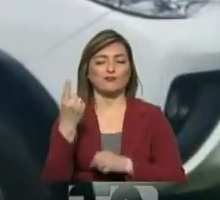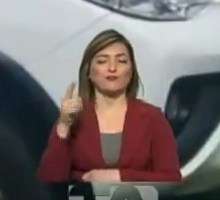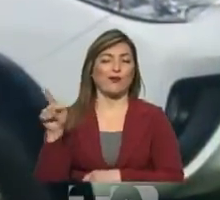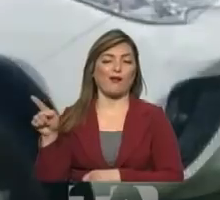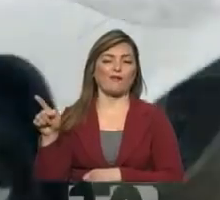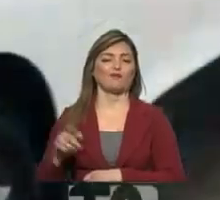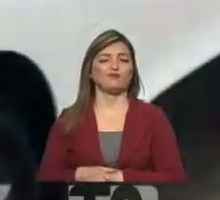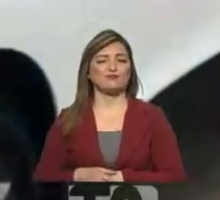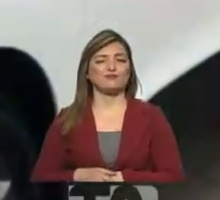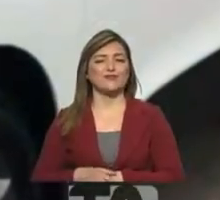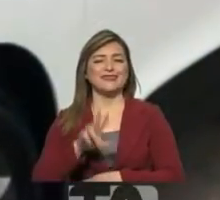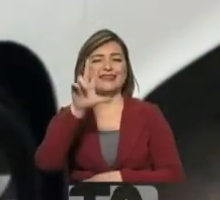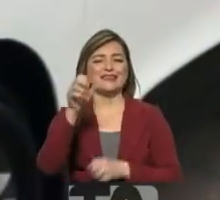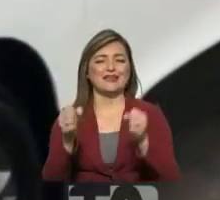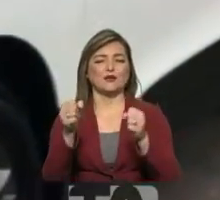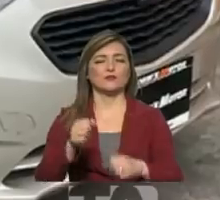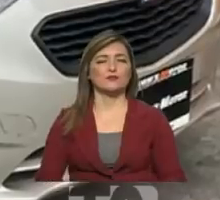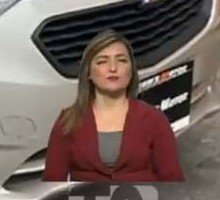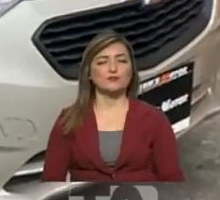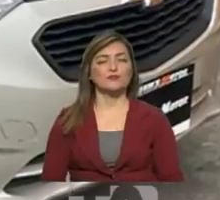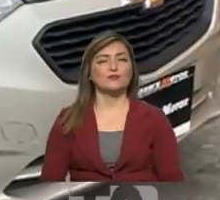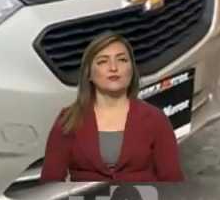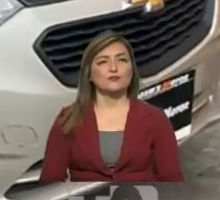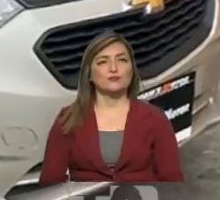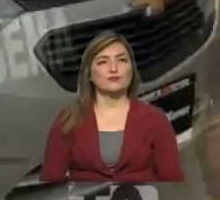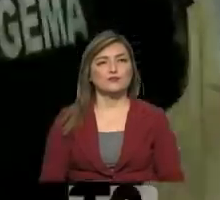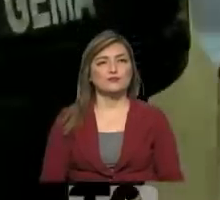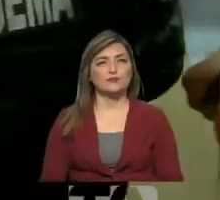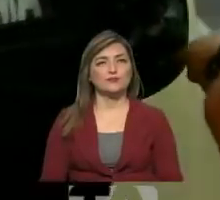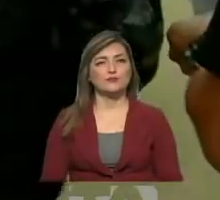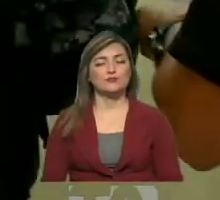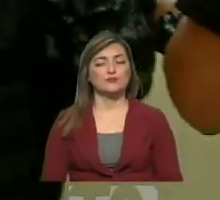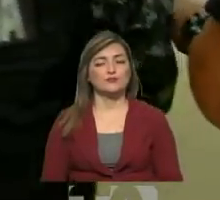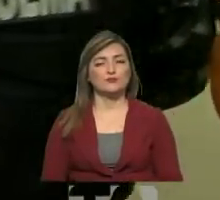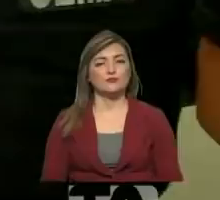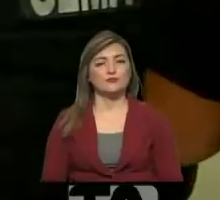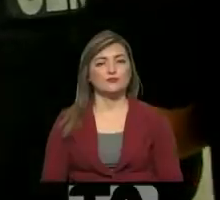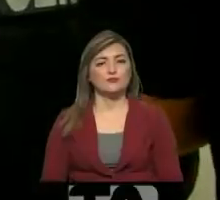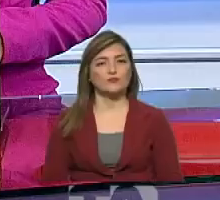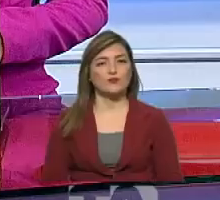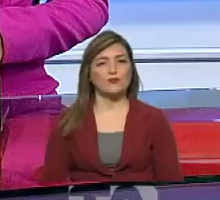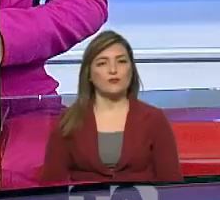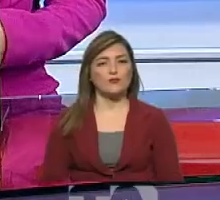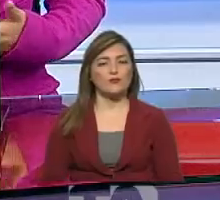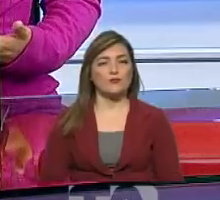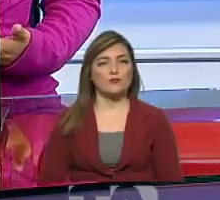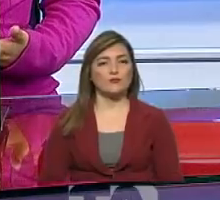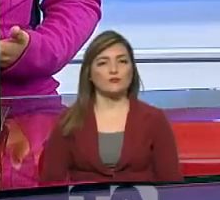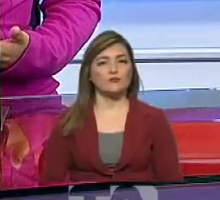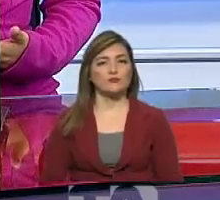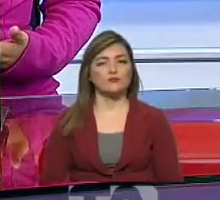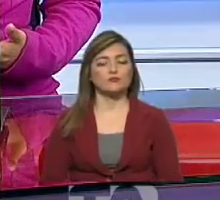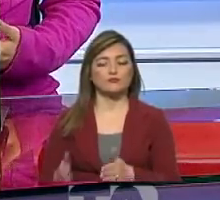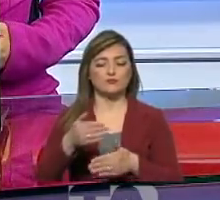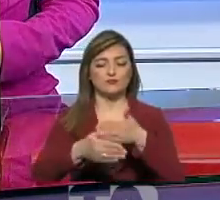una New Fortuner y tenía también un Tucson y un tercer vehículo. Dayana Monroy, 24 horas. Se realizó